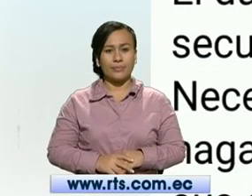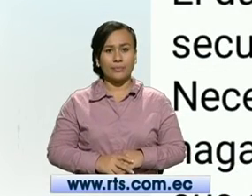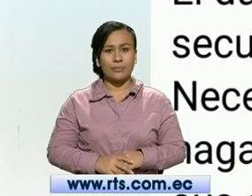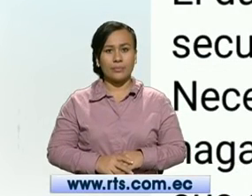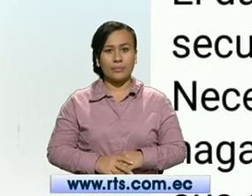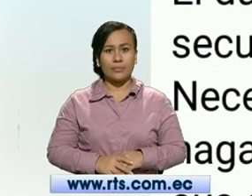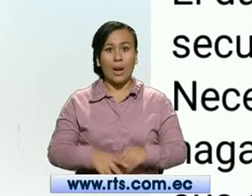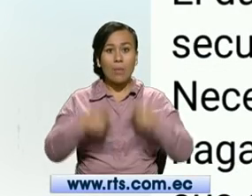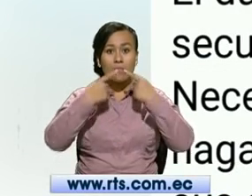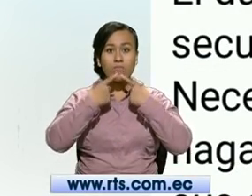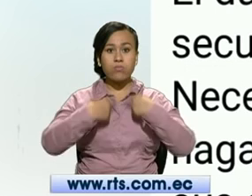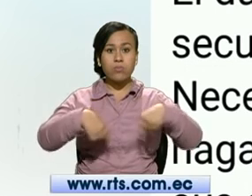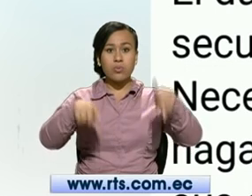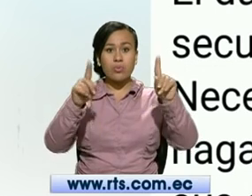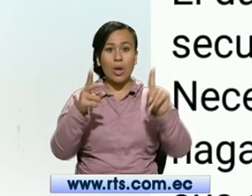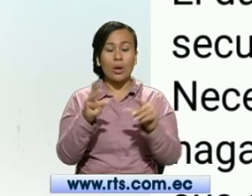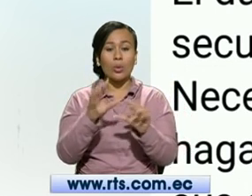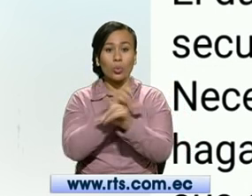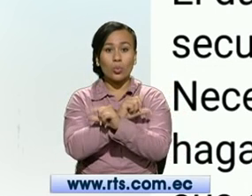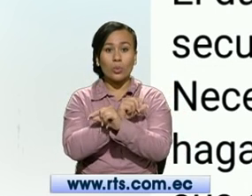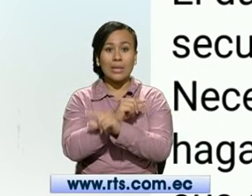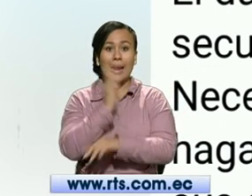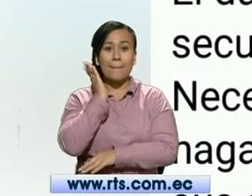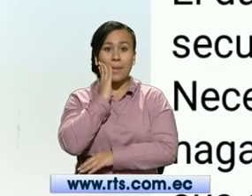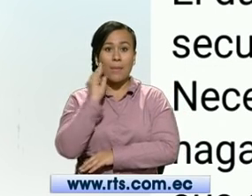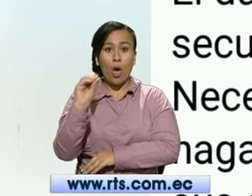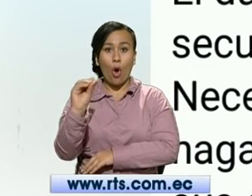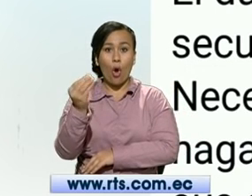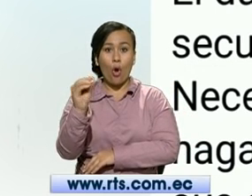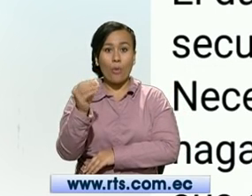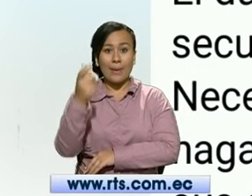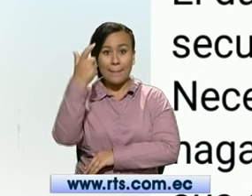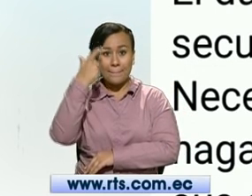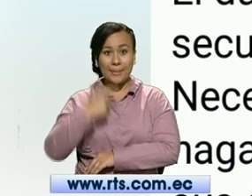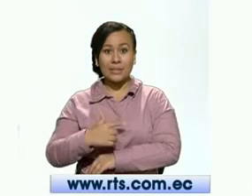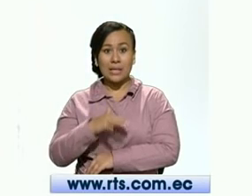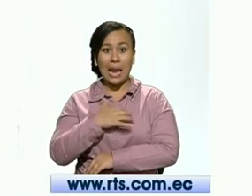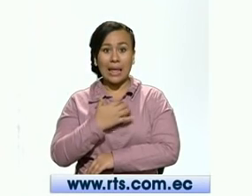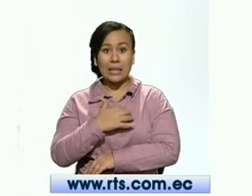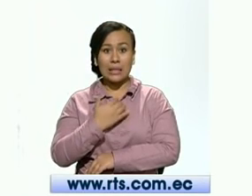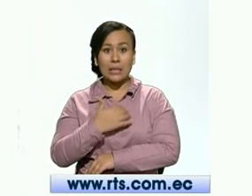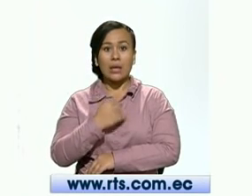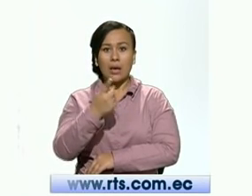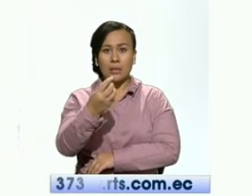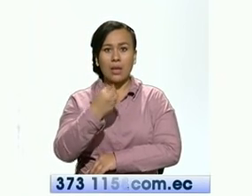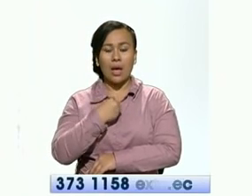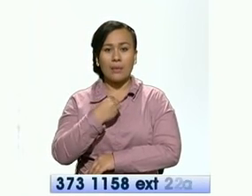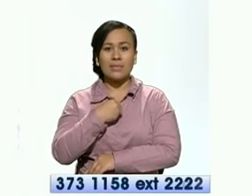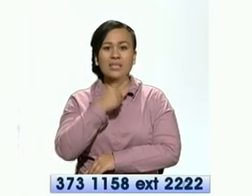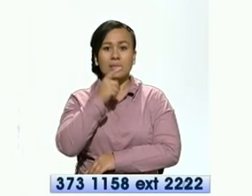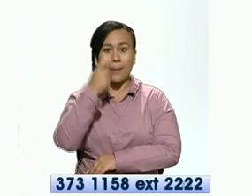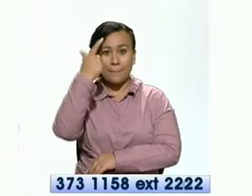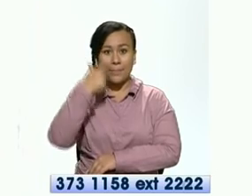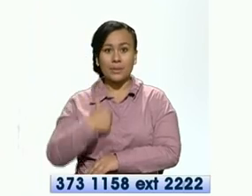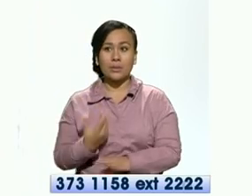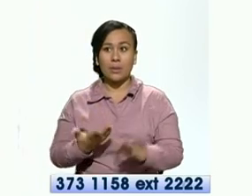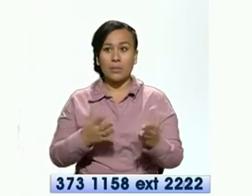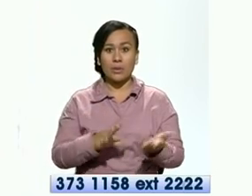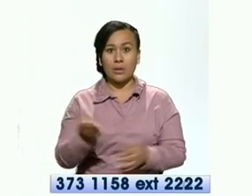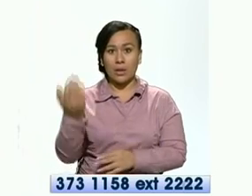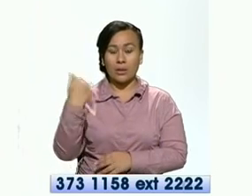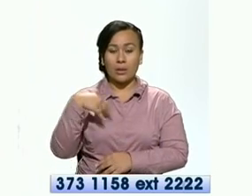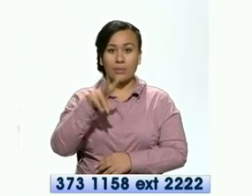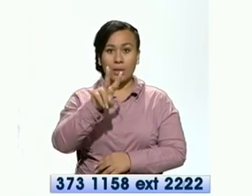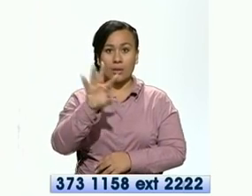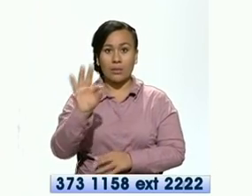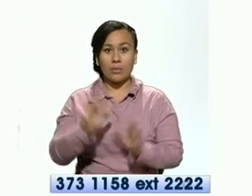La publicación de un Twitter por parte de la madre de un joven de nacionalidad argentina, que fue encontrado sin vida el pasado 29 de